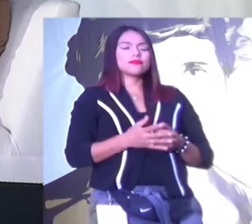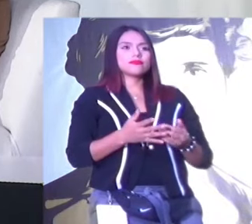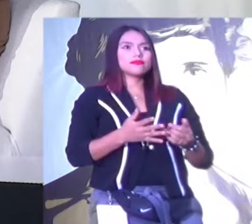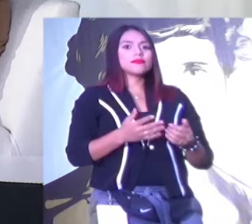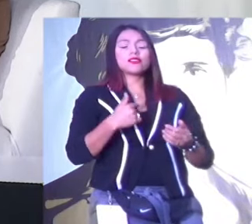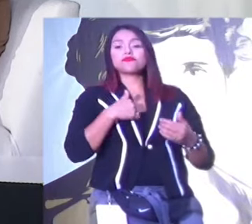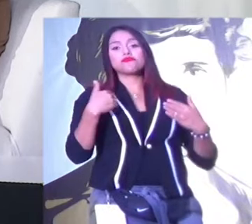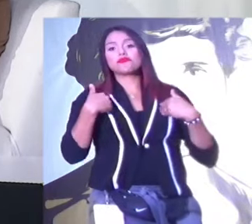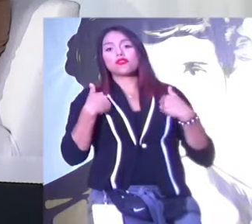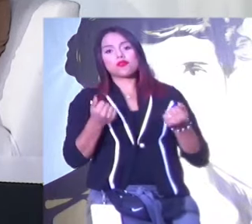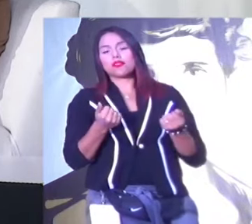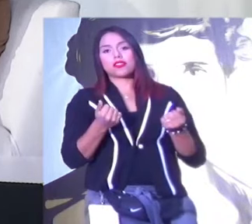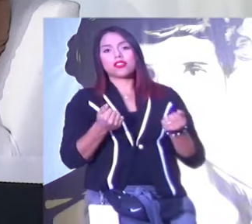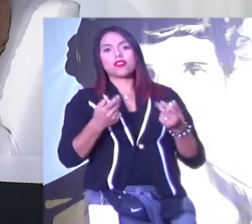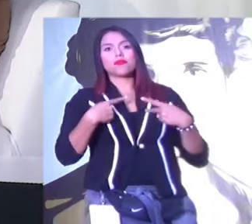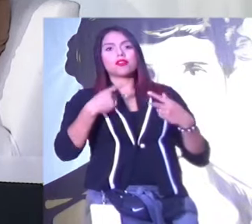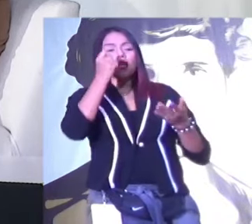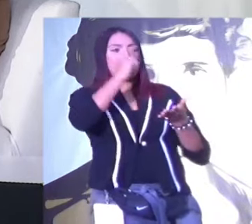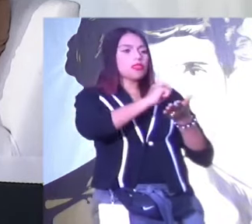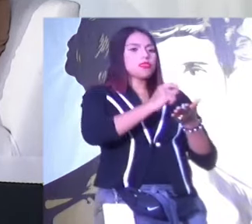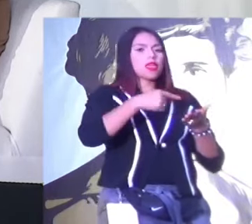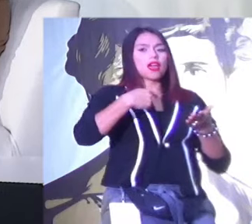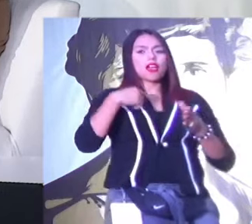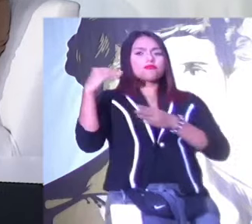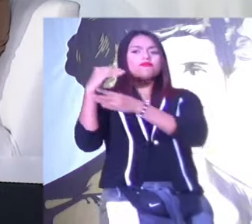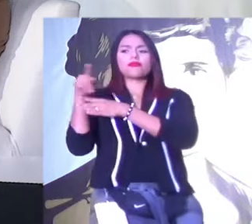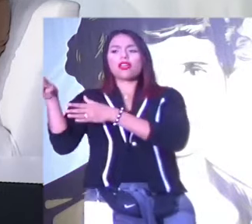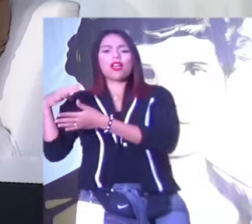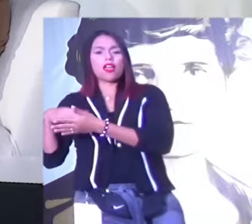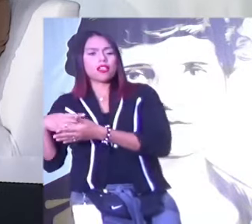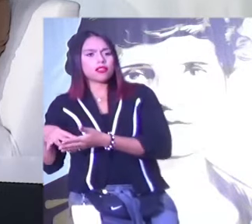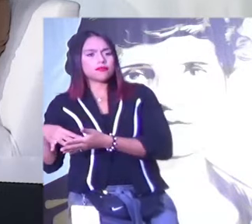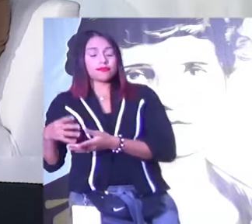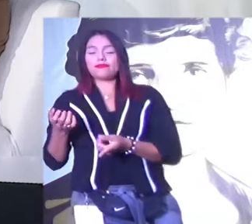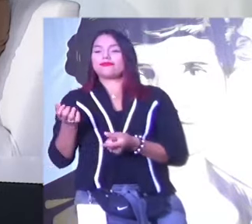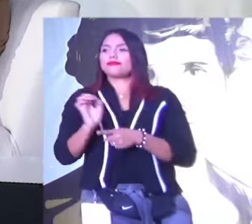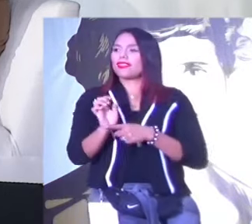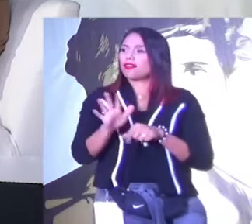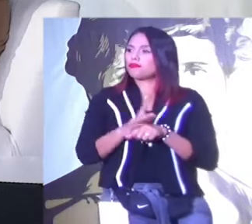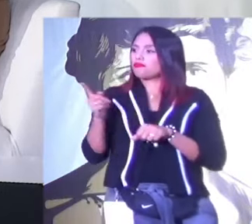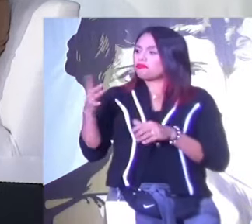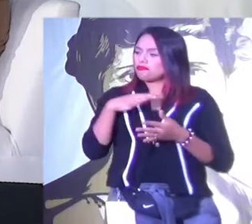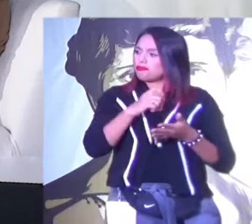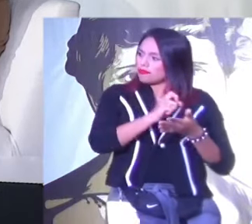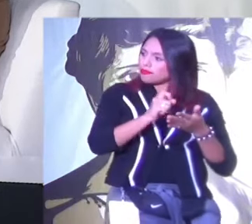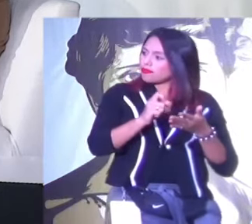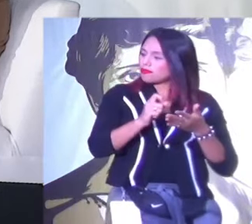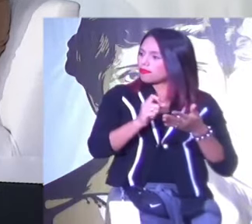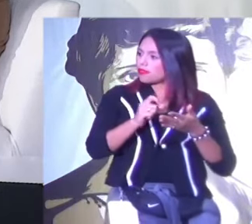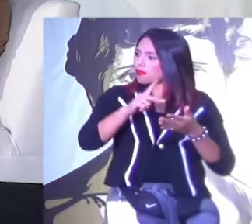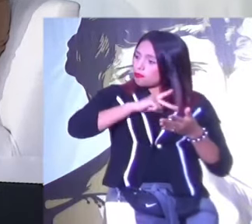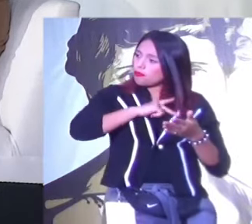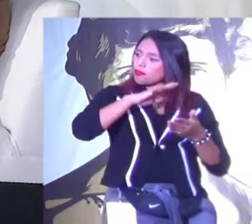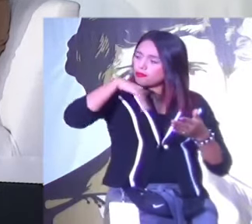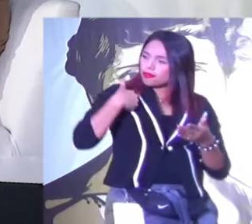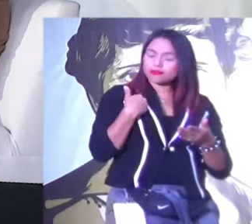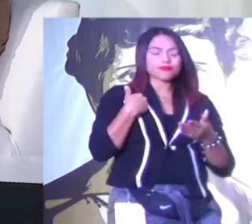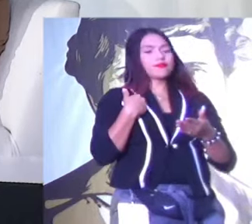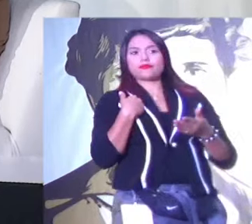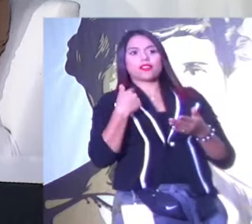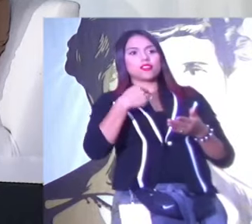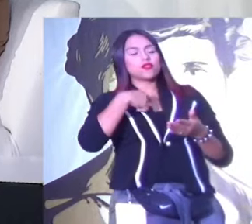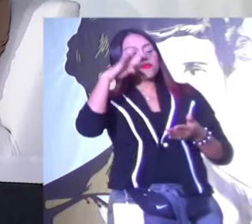Yo no entiendo un escritor cuando dice, es que yo nunca pienso en el lector. Ah, caray, pues entonces, ¿para qué escribes? ¿Escribes para ti mismo? No, yo sí pienso en el lector.